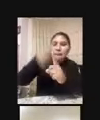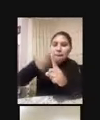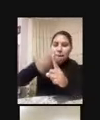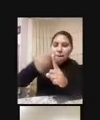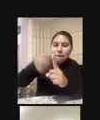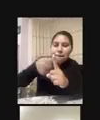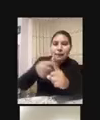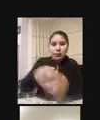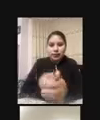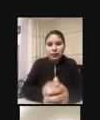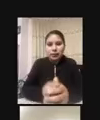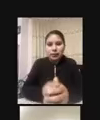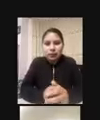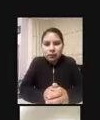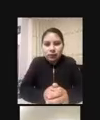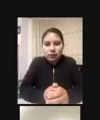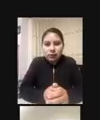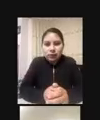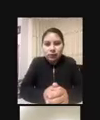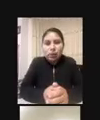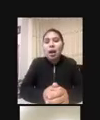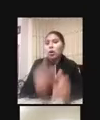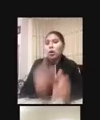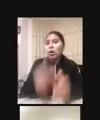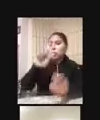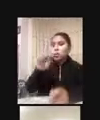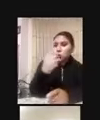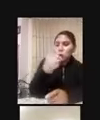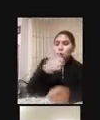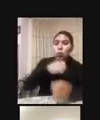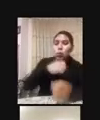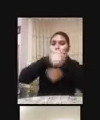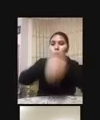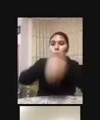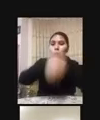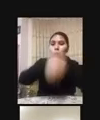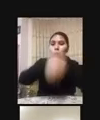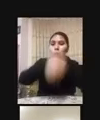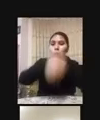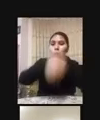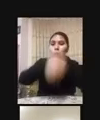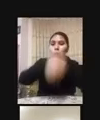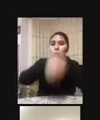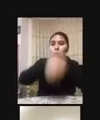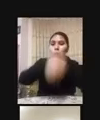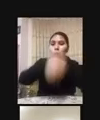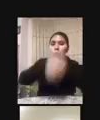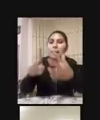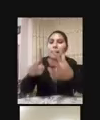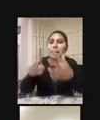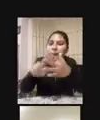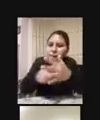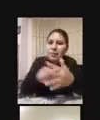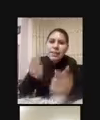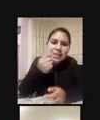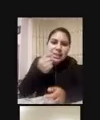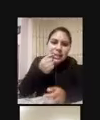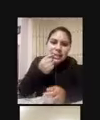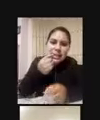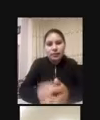a partir de los 12 meses y puede tardar incluso hasta los 24 meses. El total de los dientes de